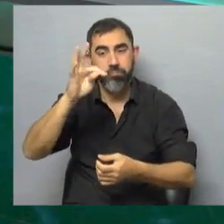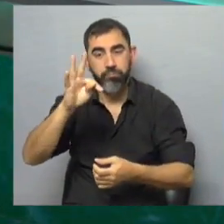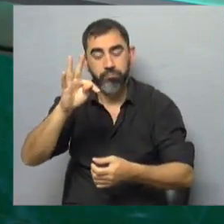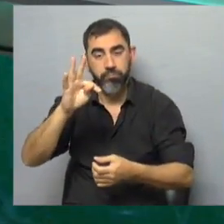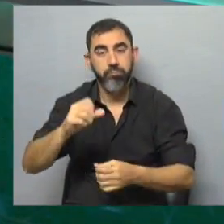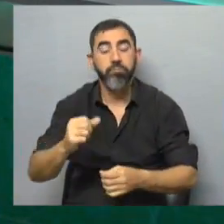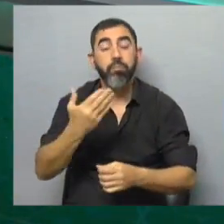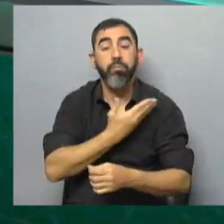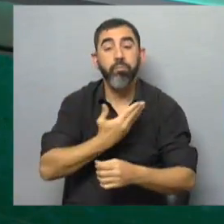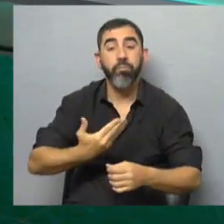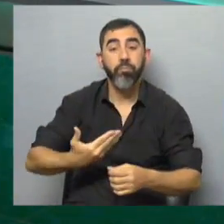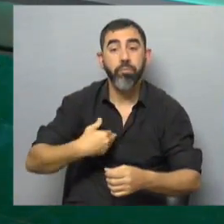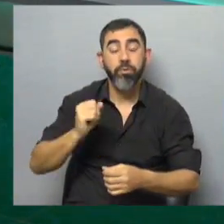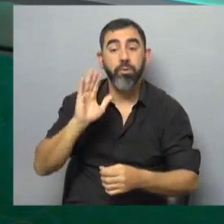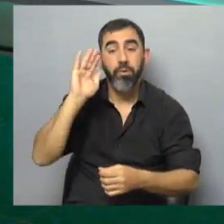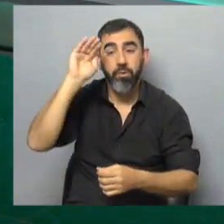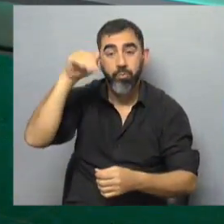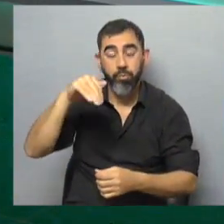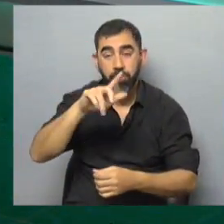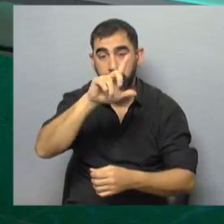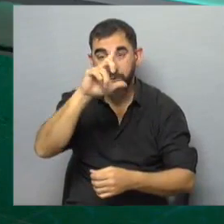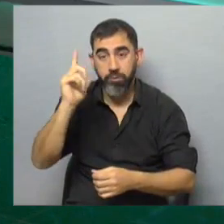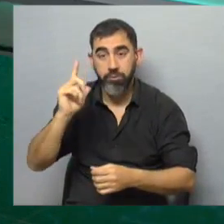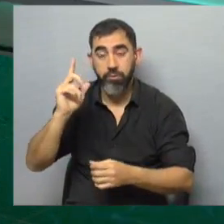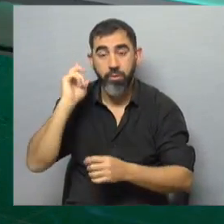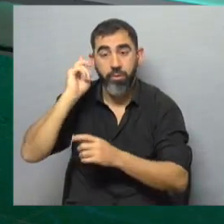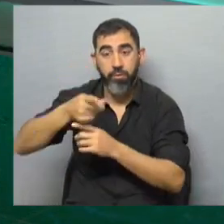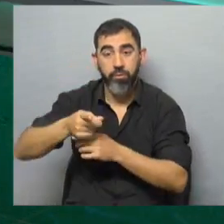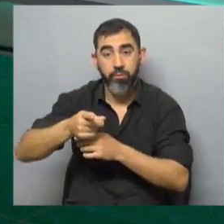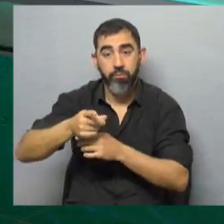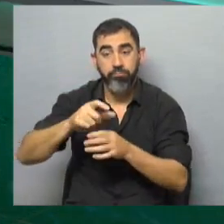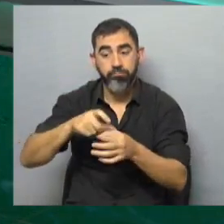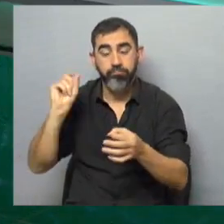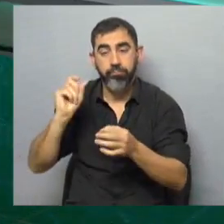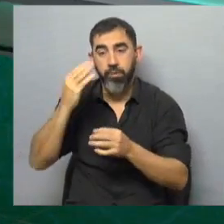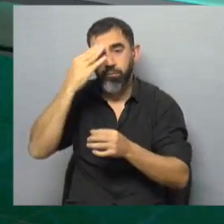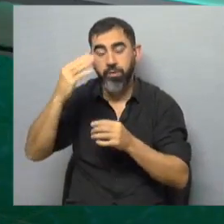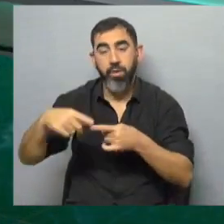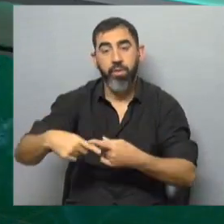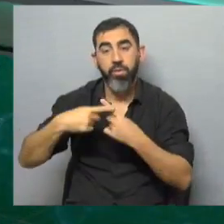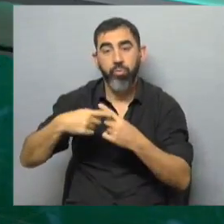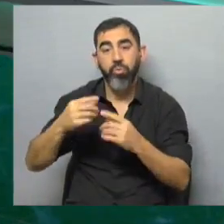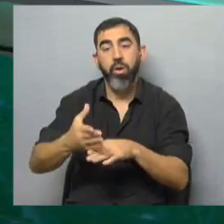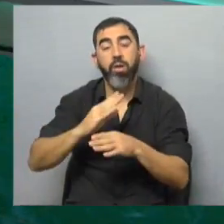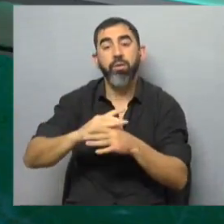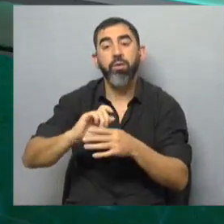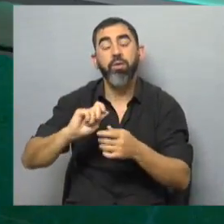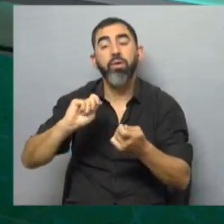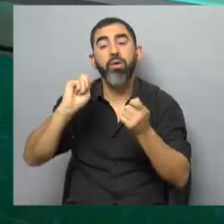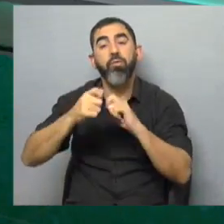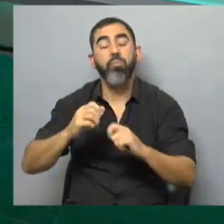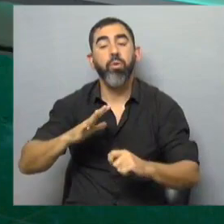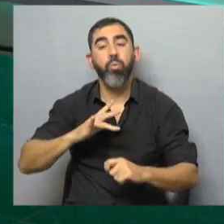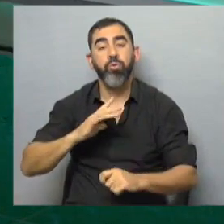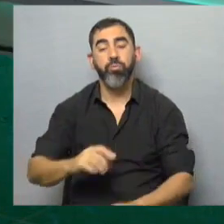Marcet, el presidente de la República, Luis Lacalle Pou, decidió excluir al Frente Amplio del debate previo a la reforma presidencial